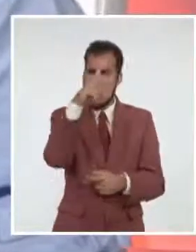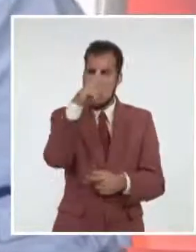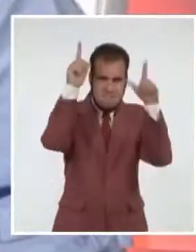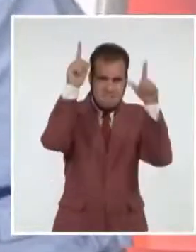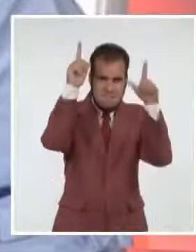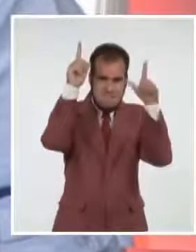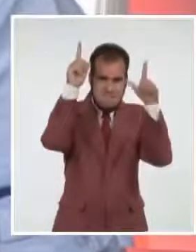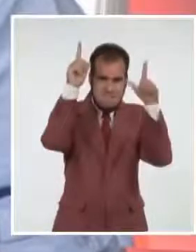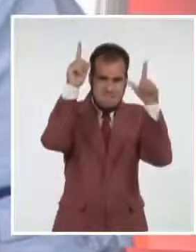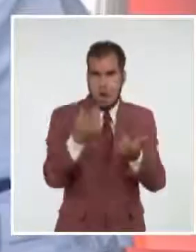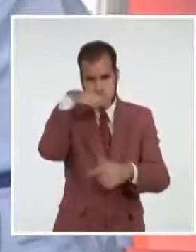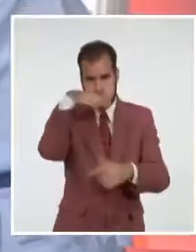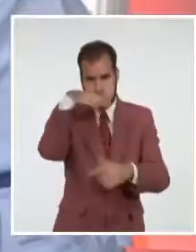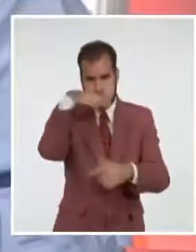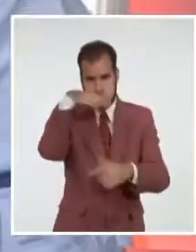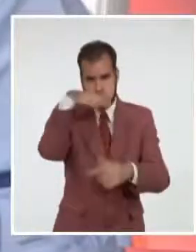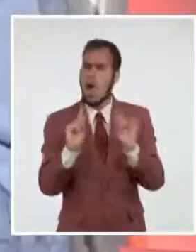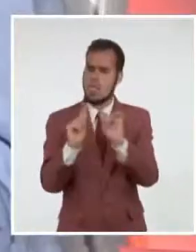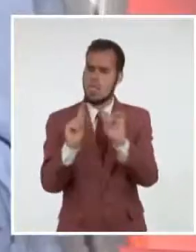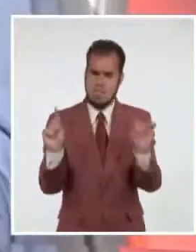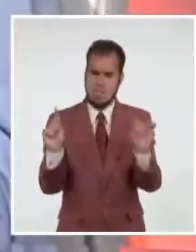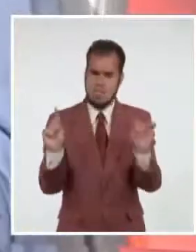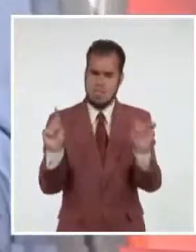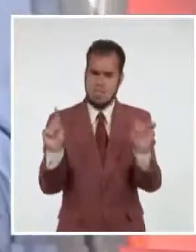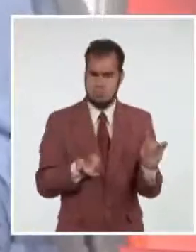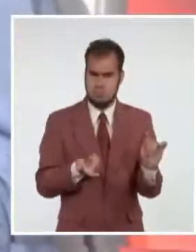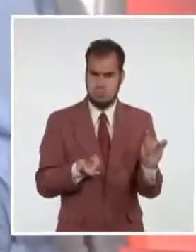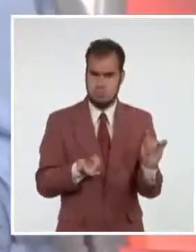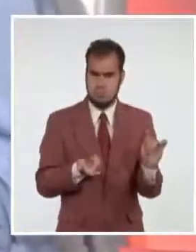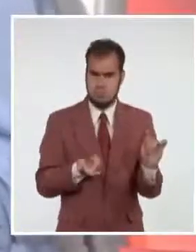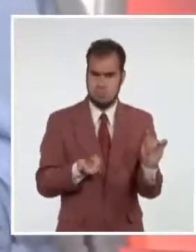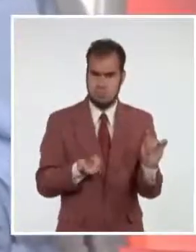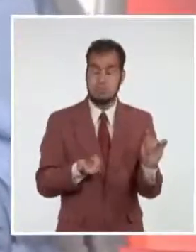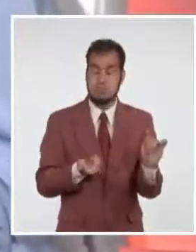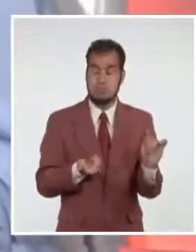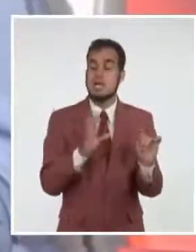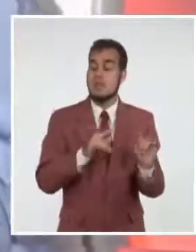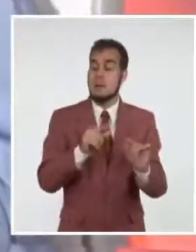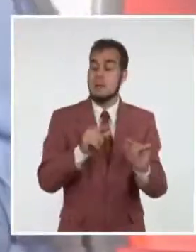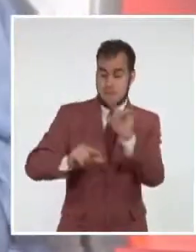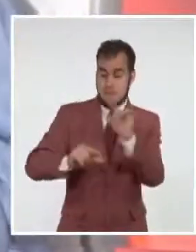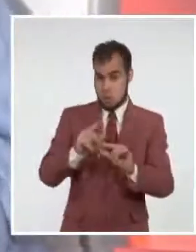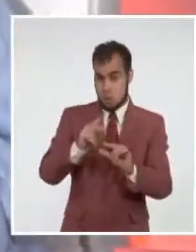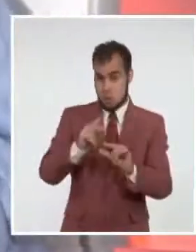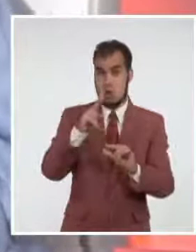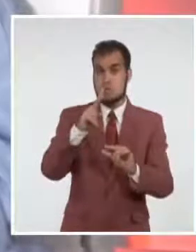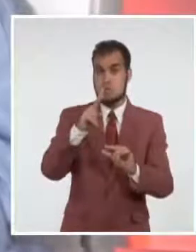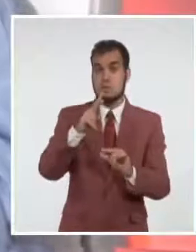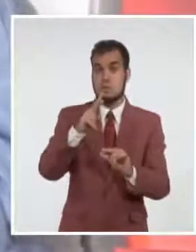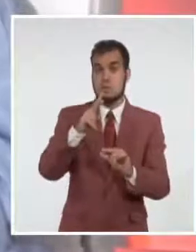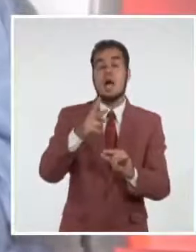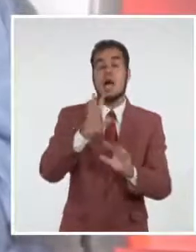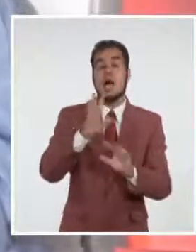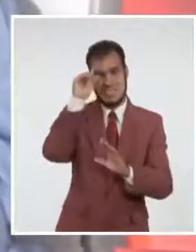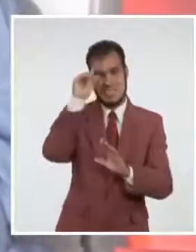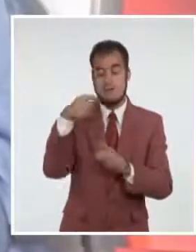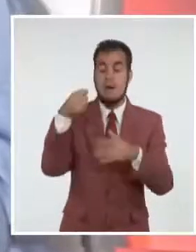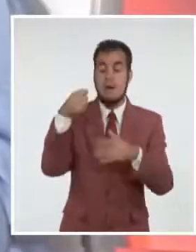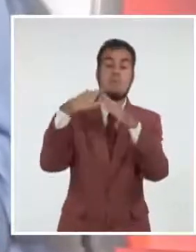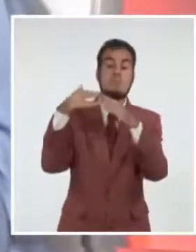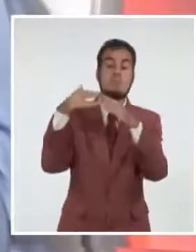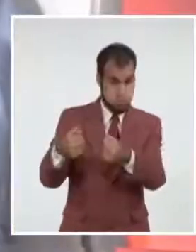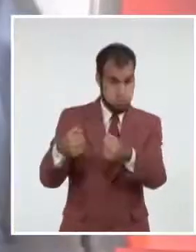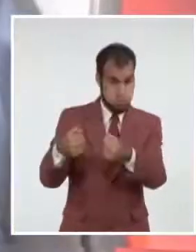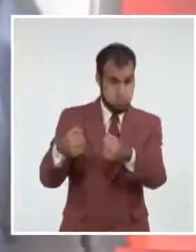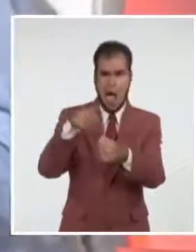todo nuestro país. Y realmente el ingreso ese domiciliario que se hace, claro, nosotros no tenemos una persona